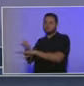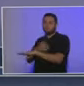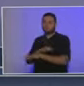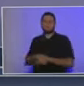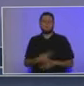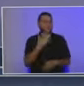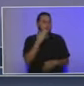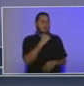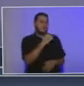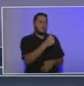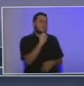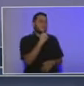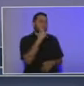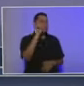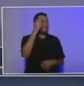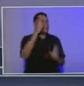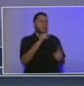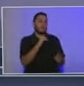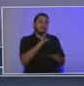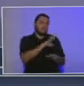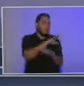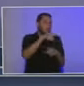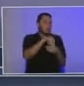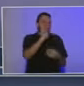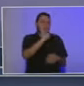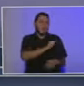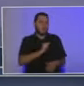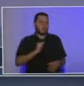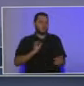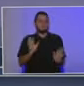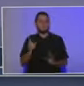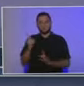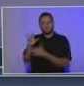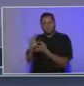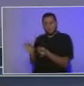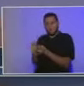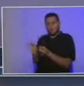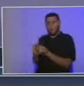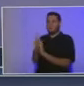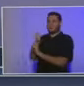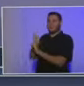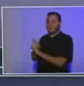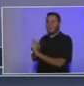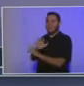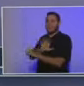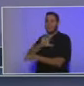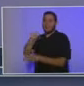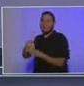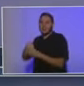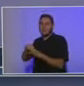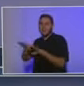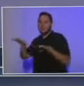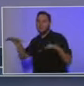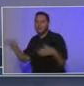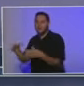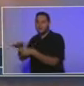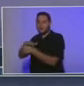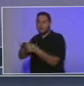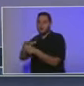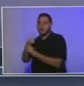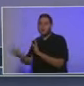gallo? Porque lo que tú hablas es diferente. Yo intervine en una gallera clandestina. La gobernadora habla de